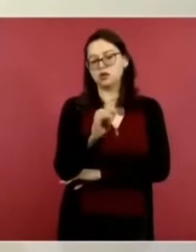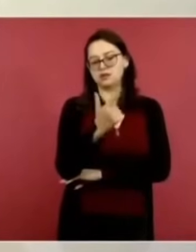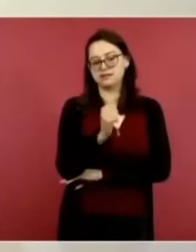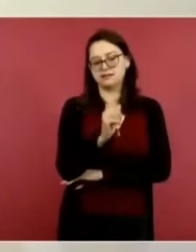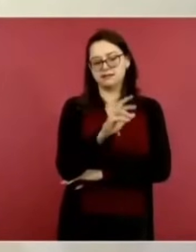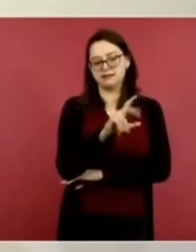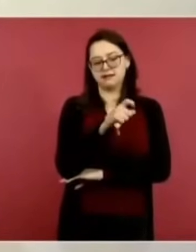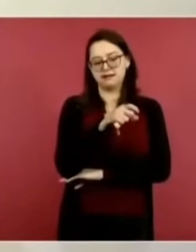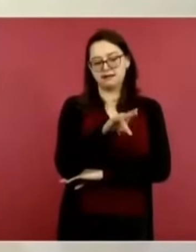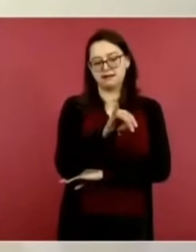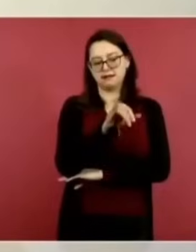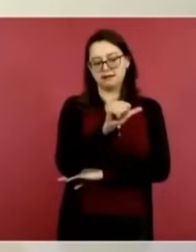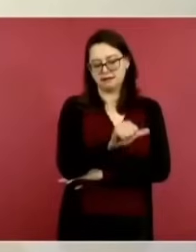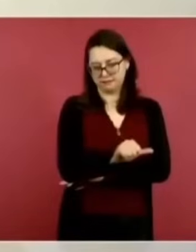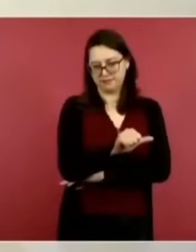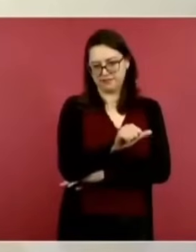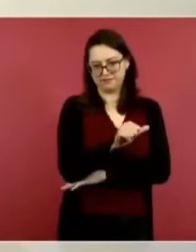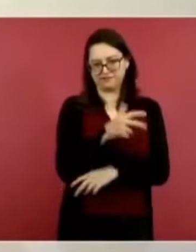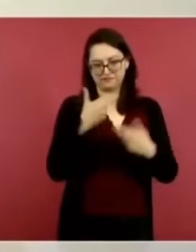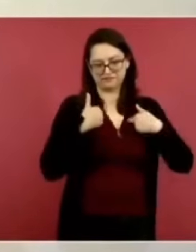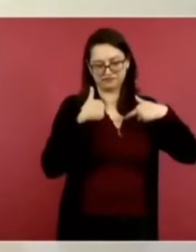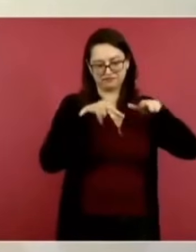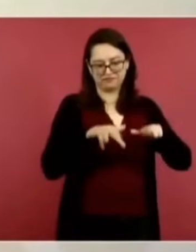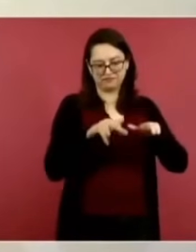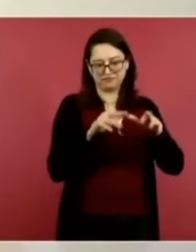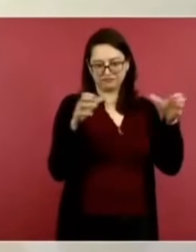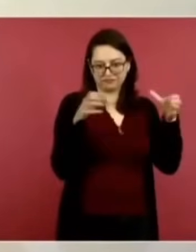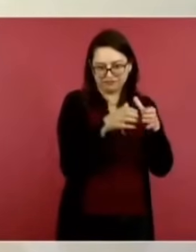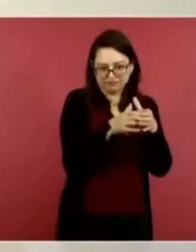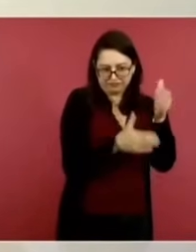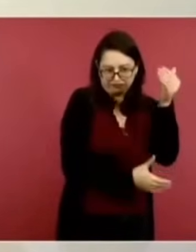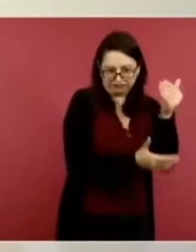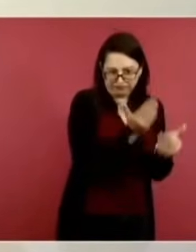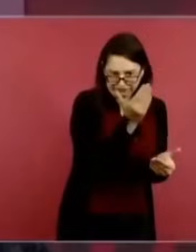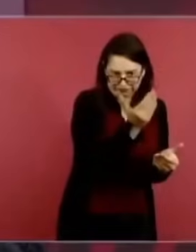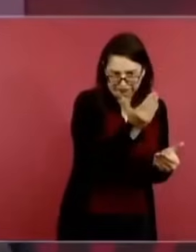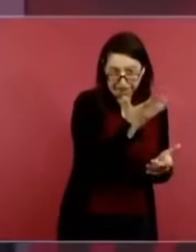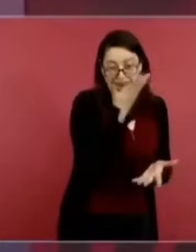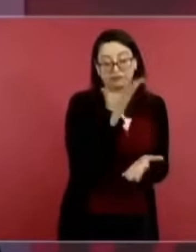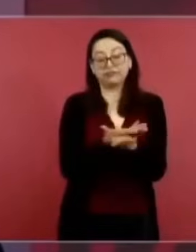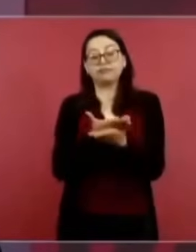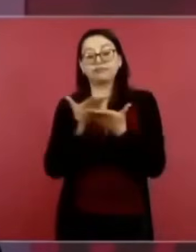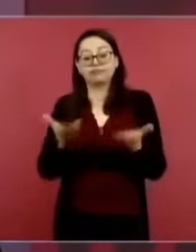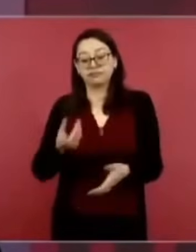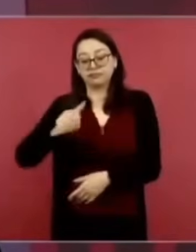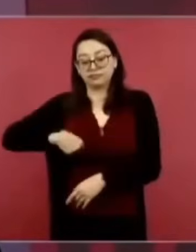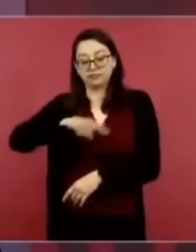Ahora queremos establecer una verdadera, una auténtica democracia.